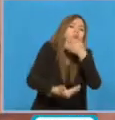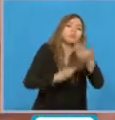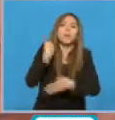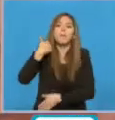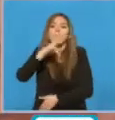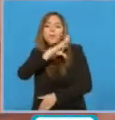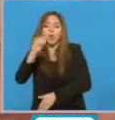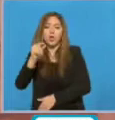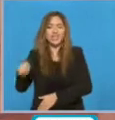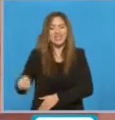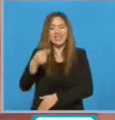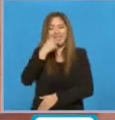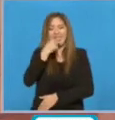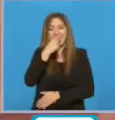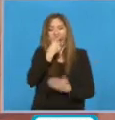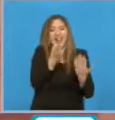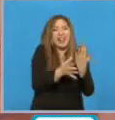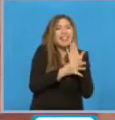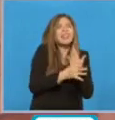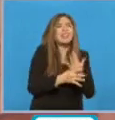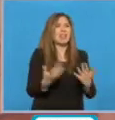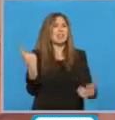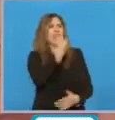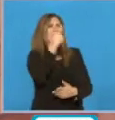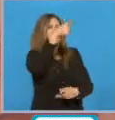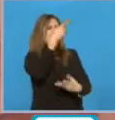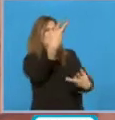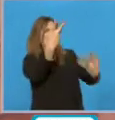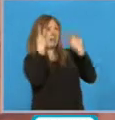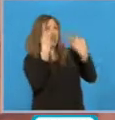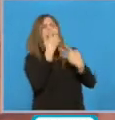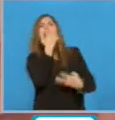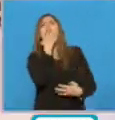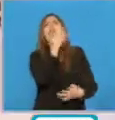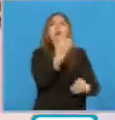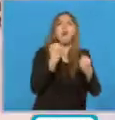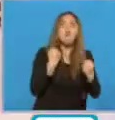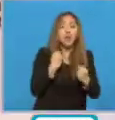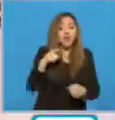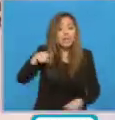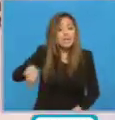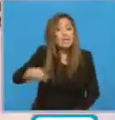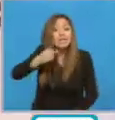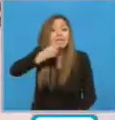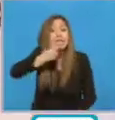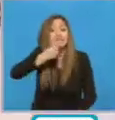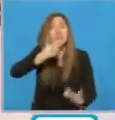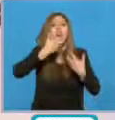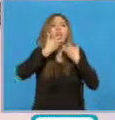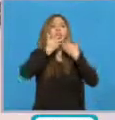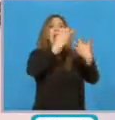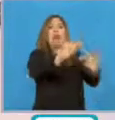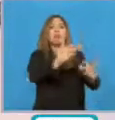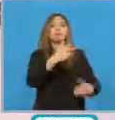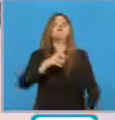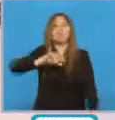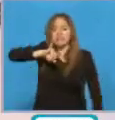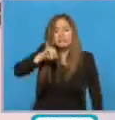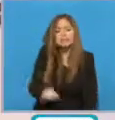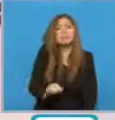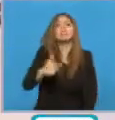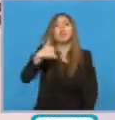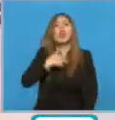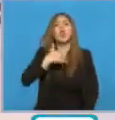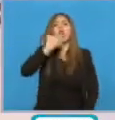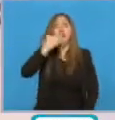estás regañando, porque ya hoy lo hace, me estás regañando en tono fuerte. Si él hizo clara la evidencia, le dices, sí, te estoy llamando la atención